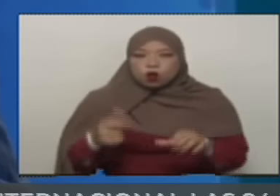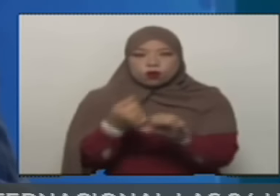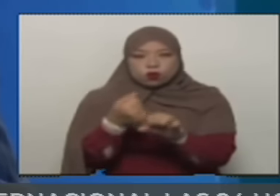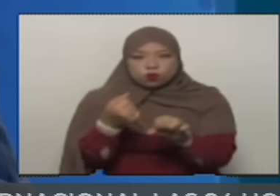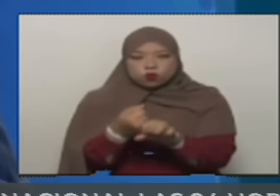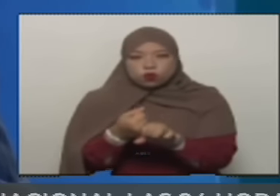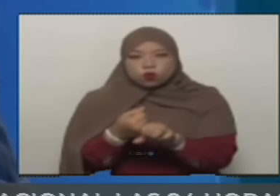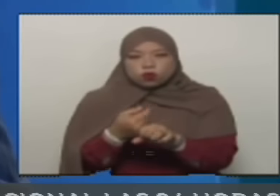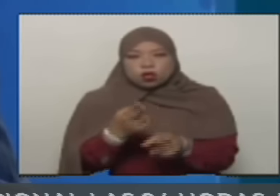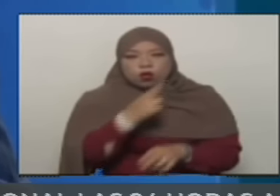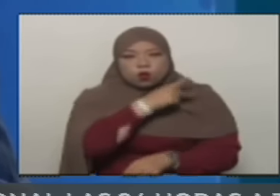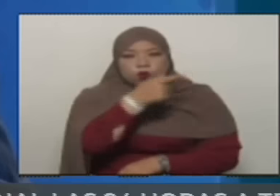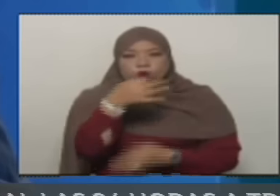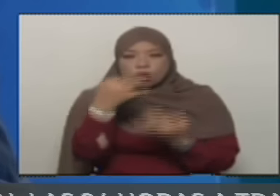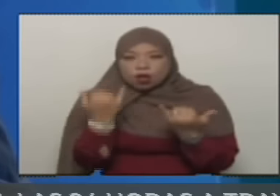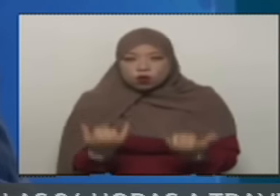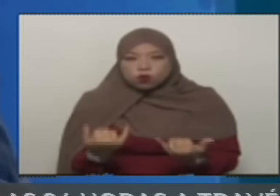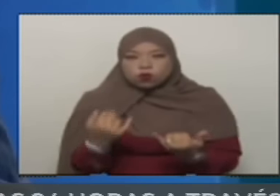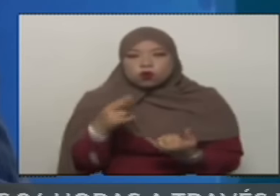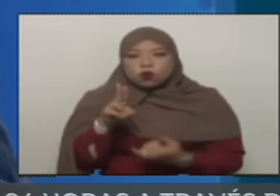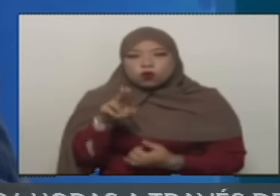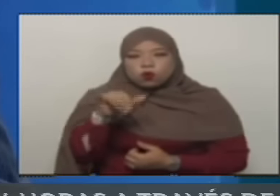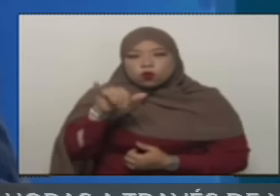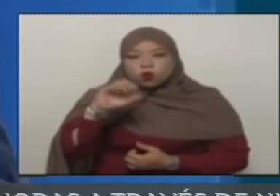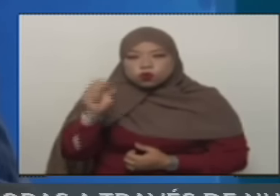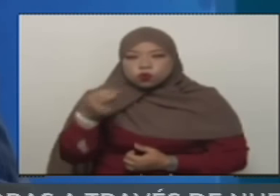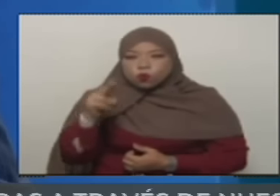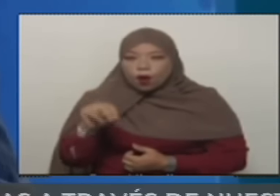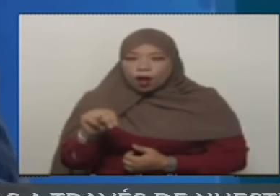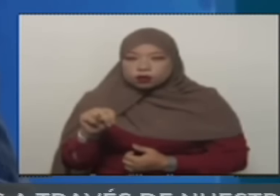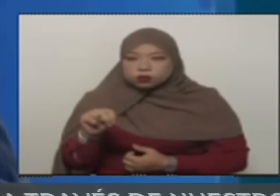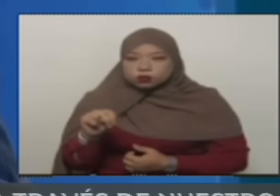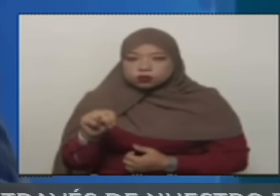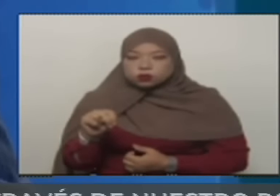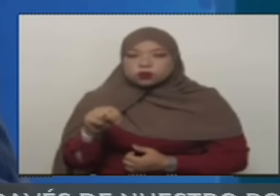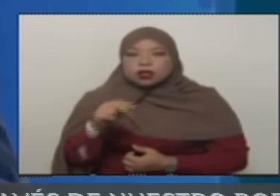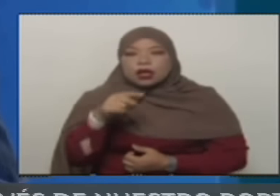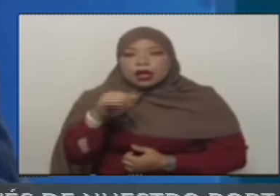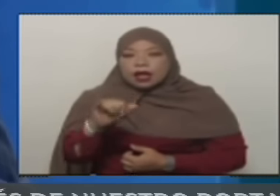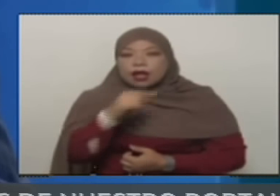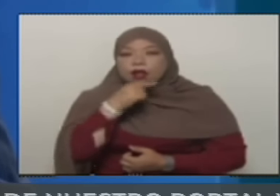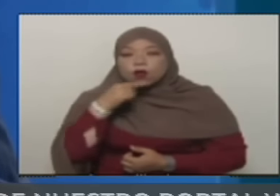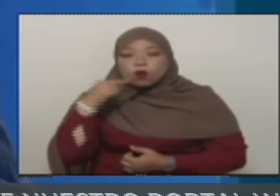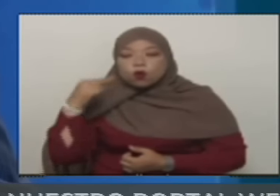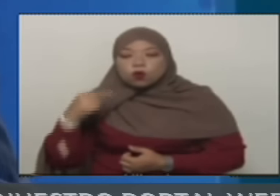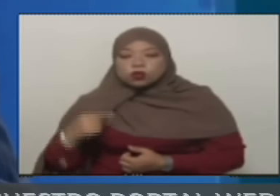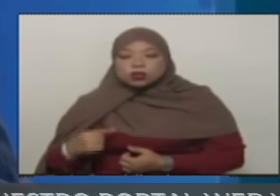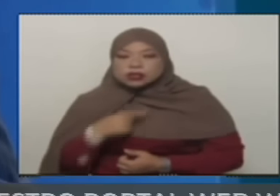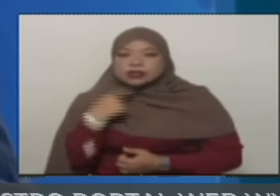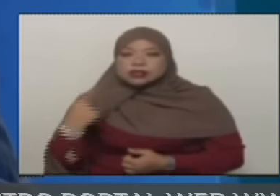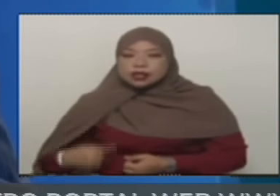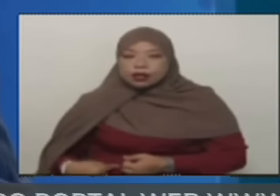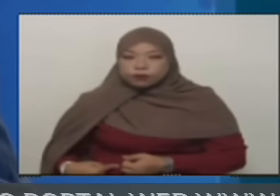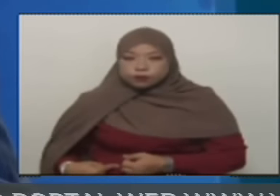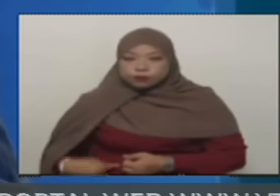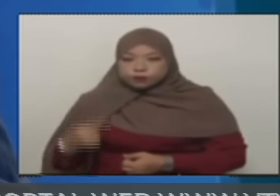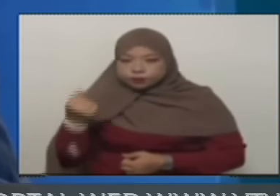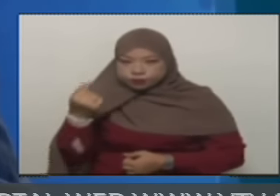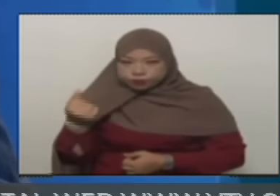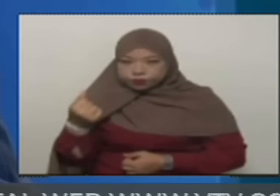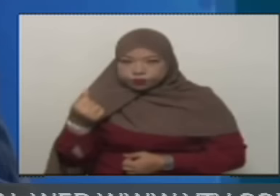El yuan es una moneda real. El yuan no es una moneda construida sobre la base de papeles especulativos. El